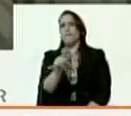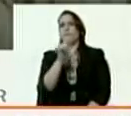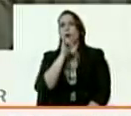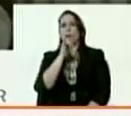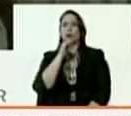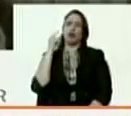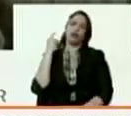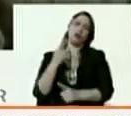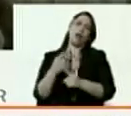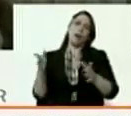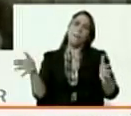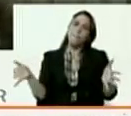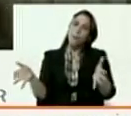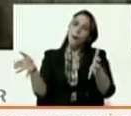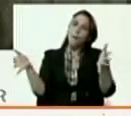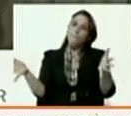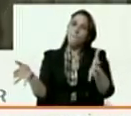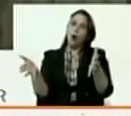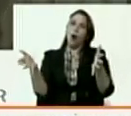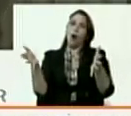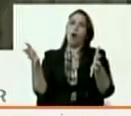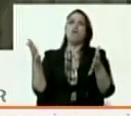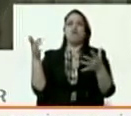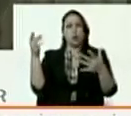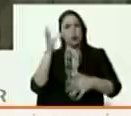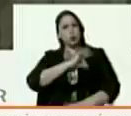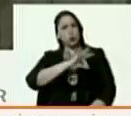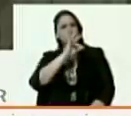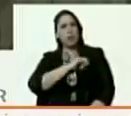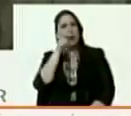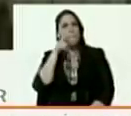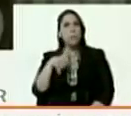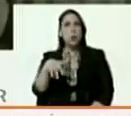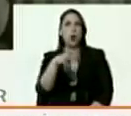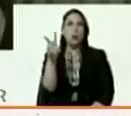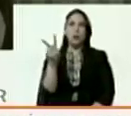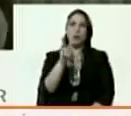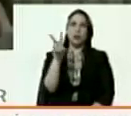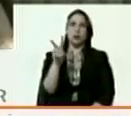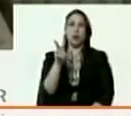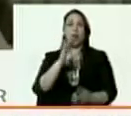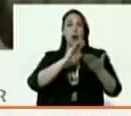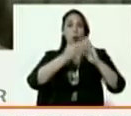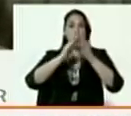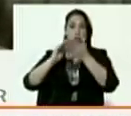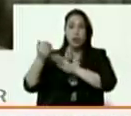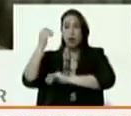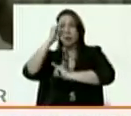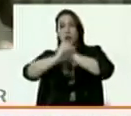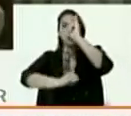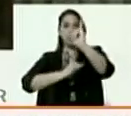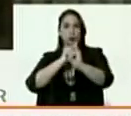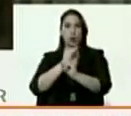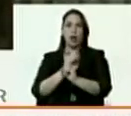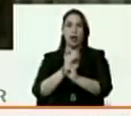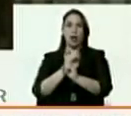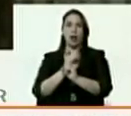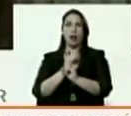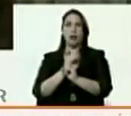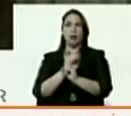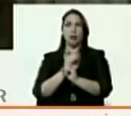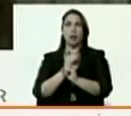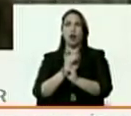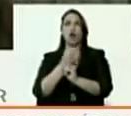debe alentar al optimismo, a la sociedad, al pueblo de Venezuela, a la comunidad internacional. Mientras